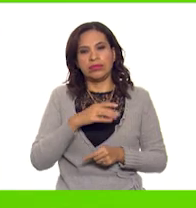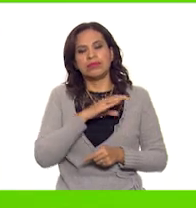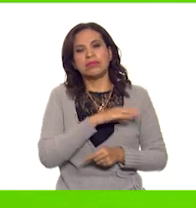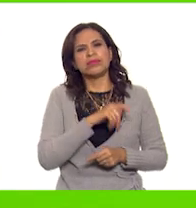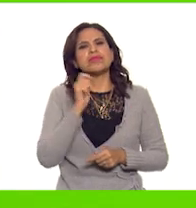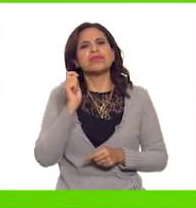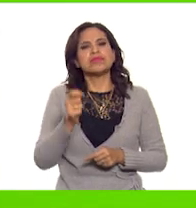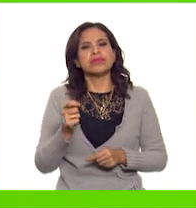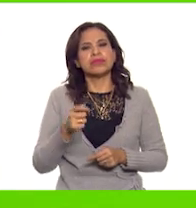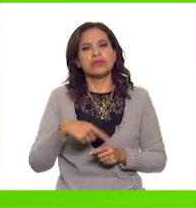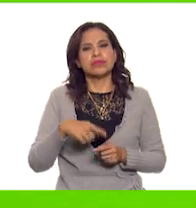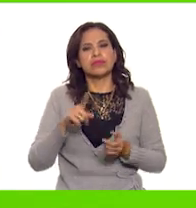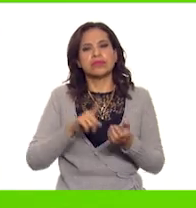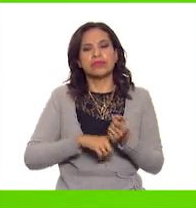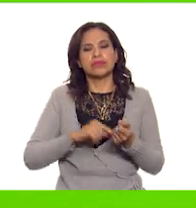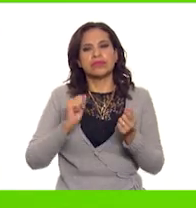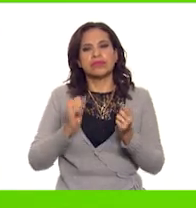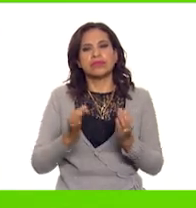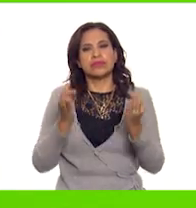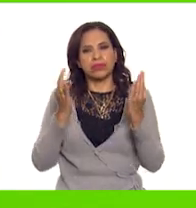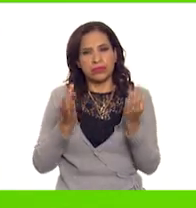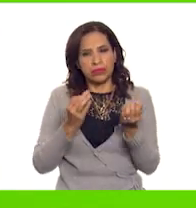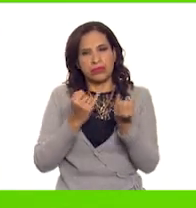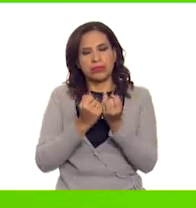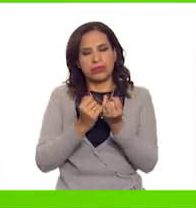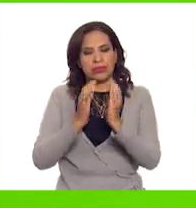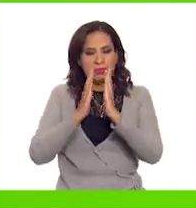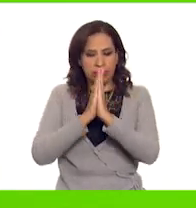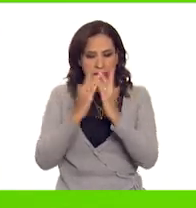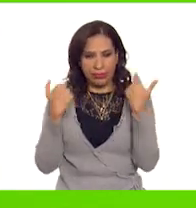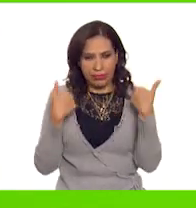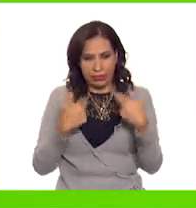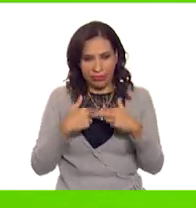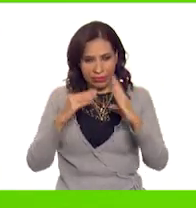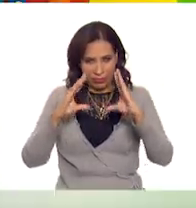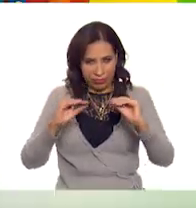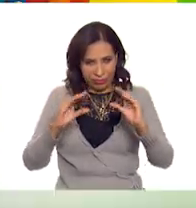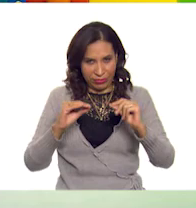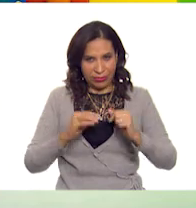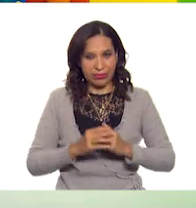ser yoga terapeuta y maestra de meditación. ¡Wow!